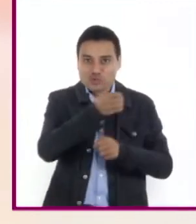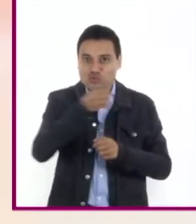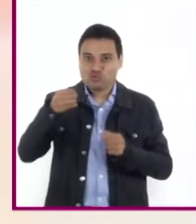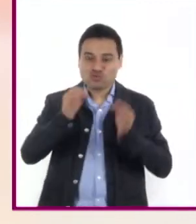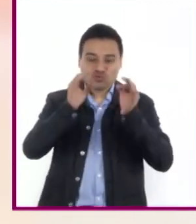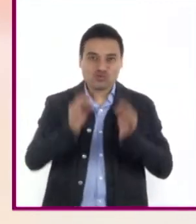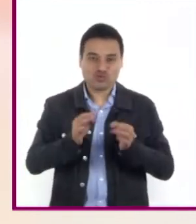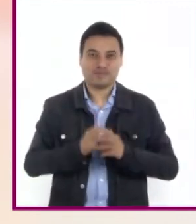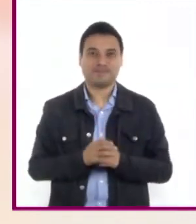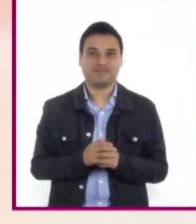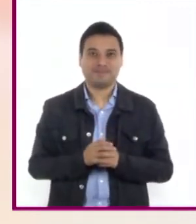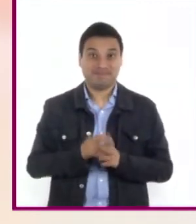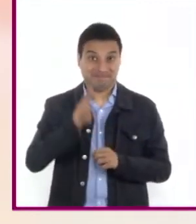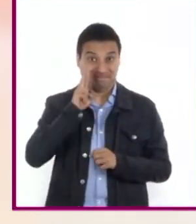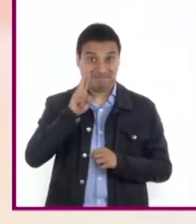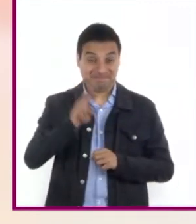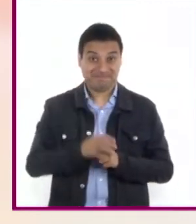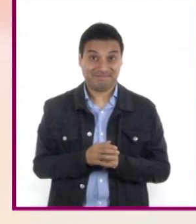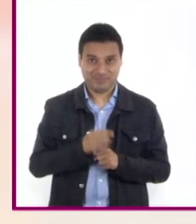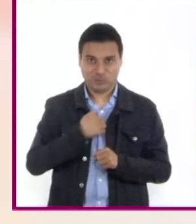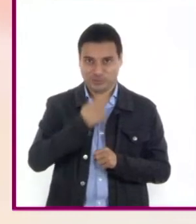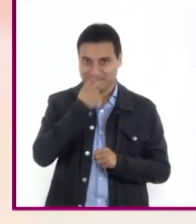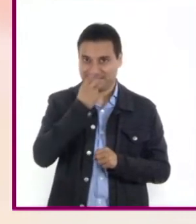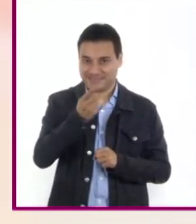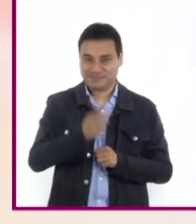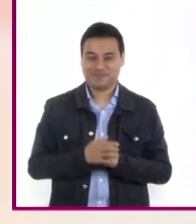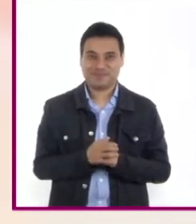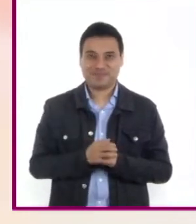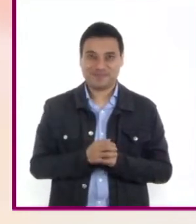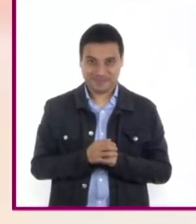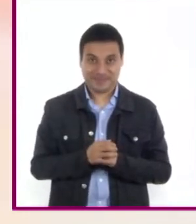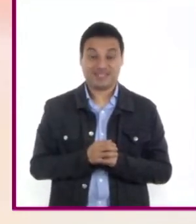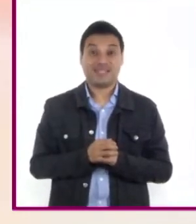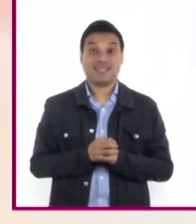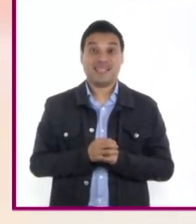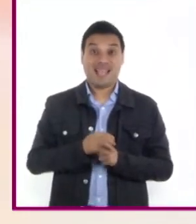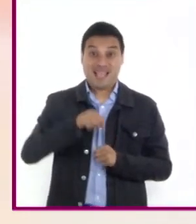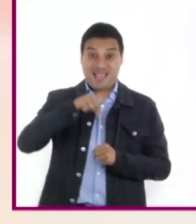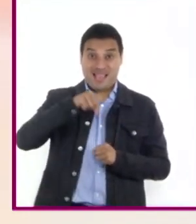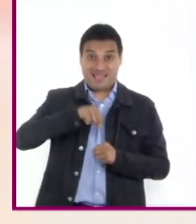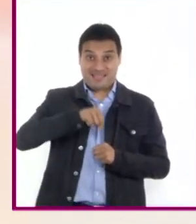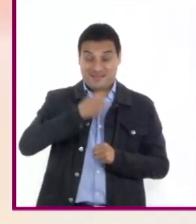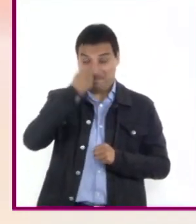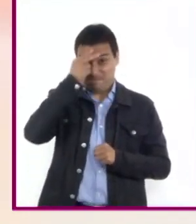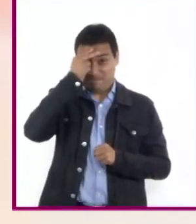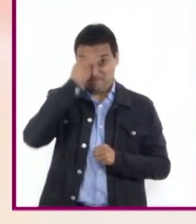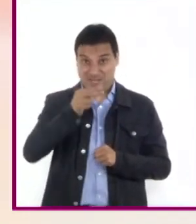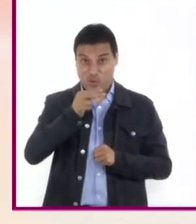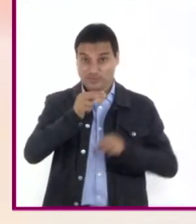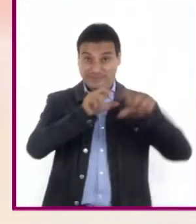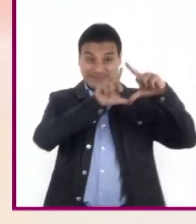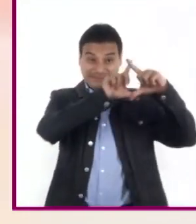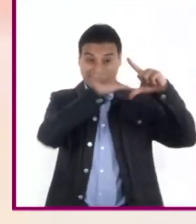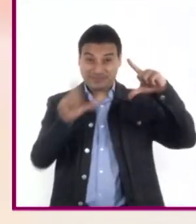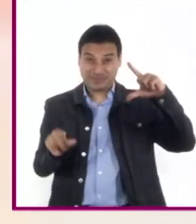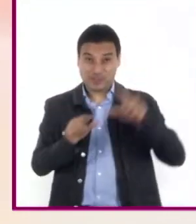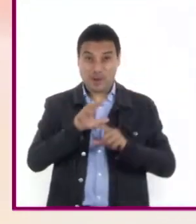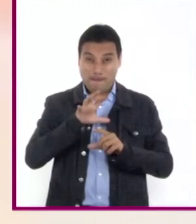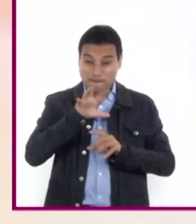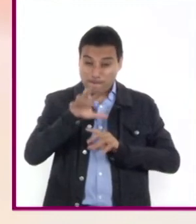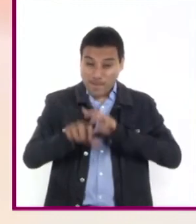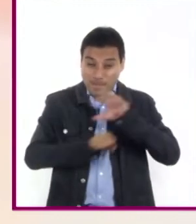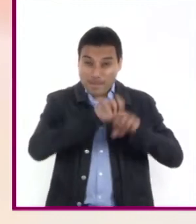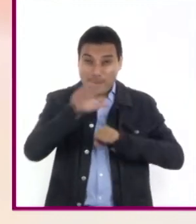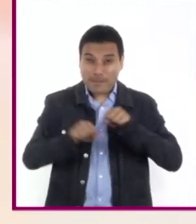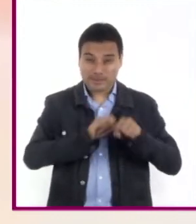Tenochtitlan, ya que, como te dije al inicio de la clase, la conquista de nuestro actual territorio fue un proceso largo que se